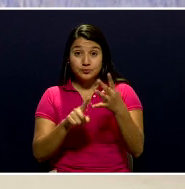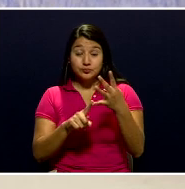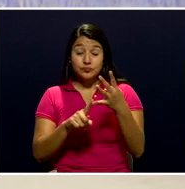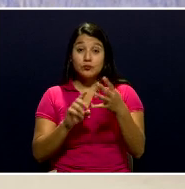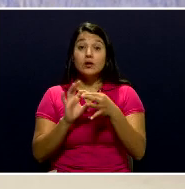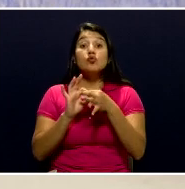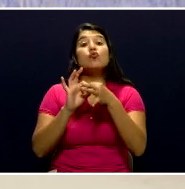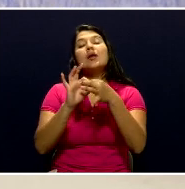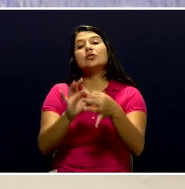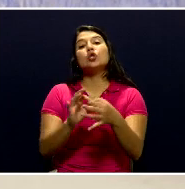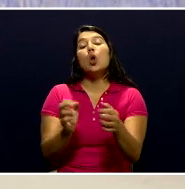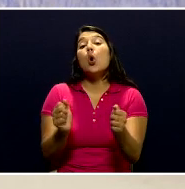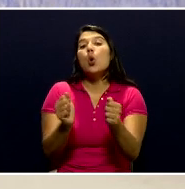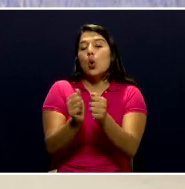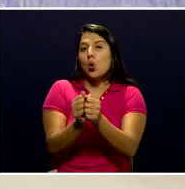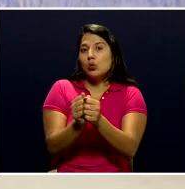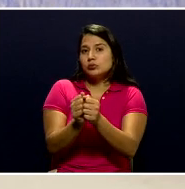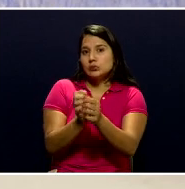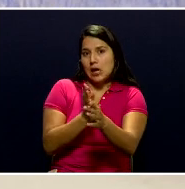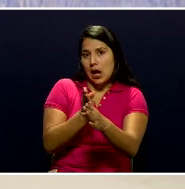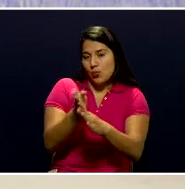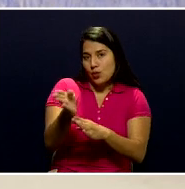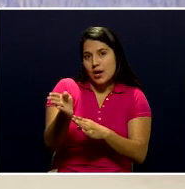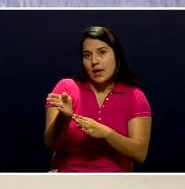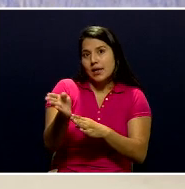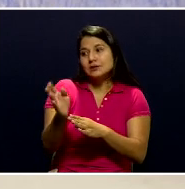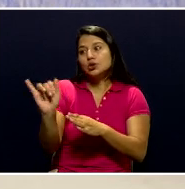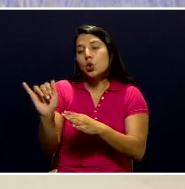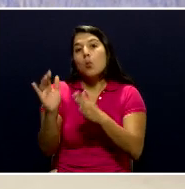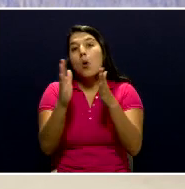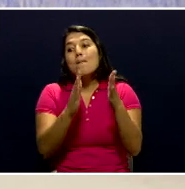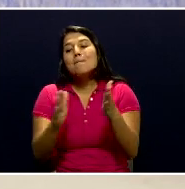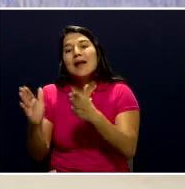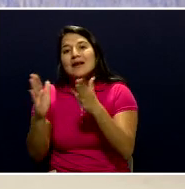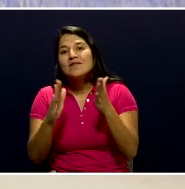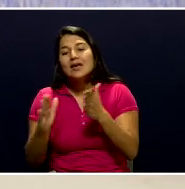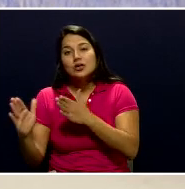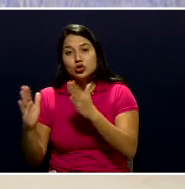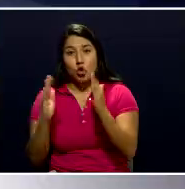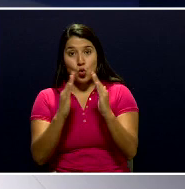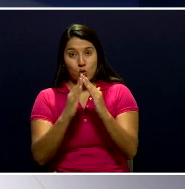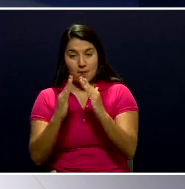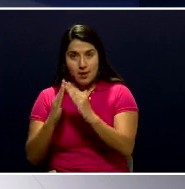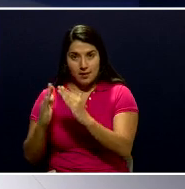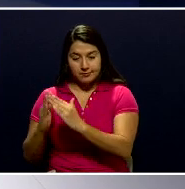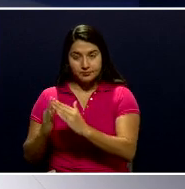o interseca disciplinas como planificación urbana.